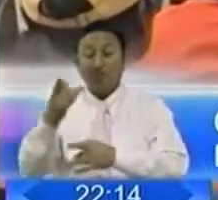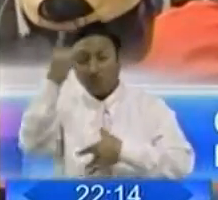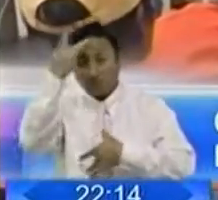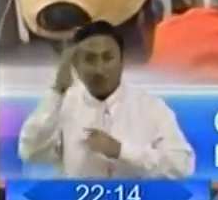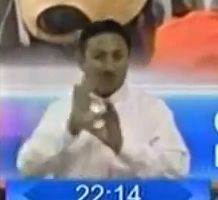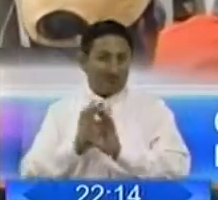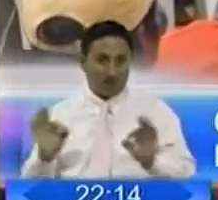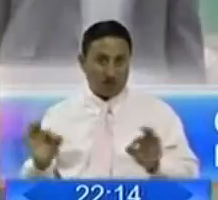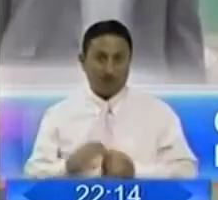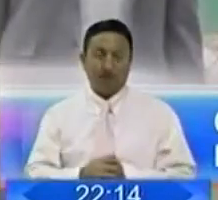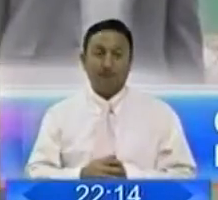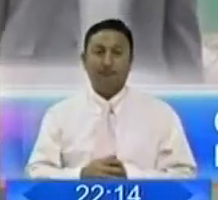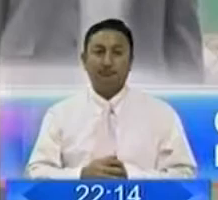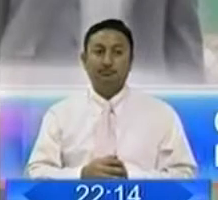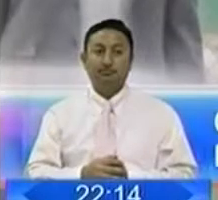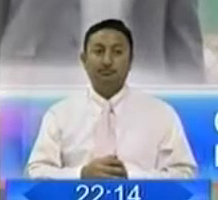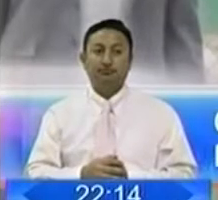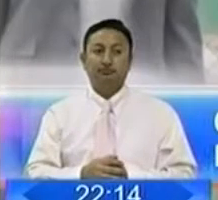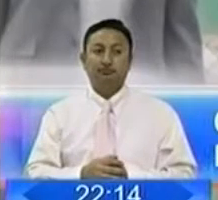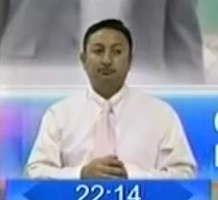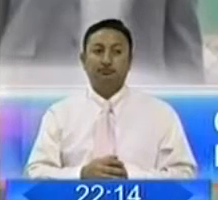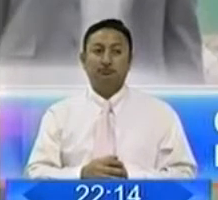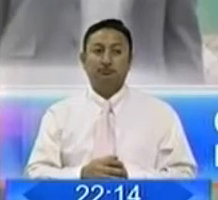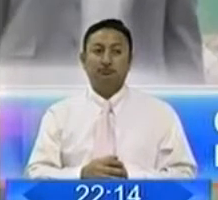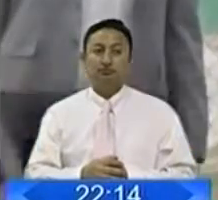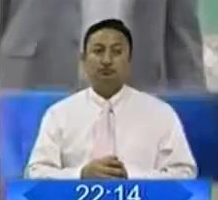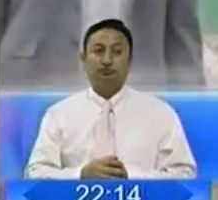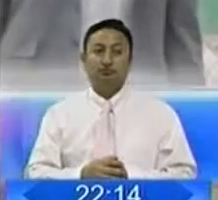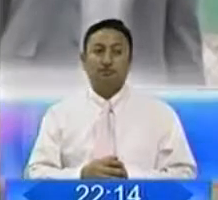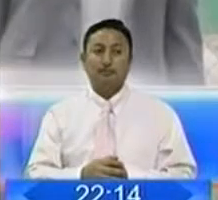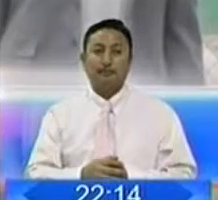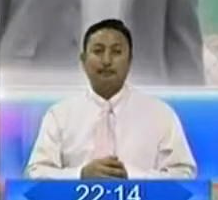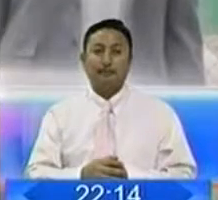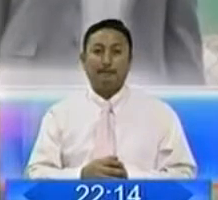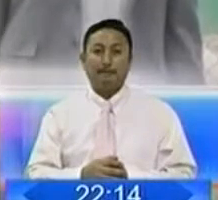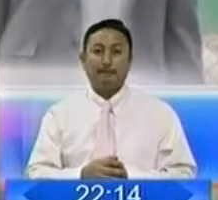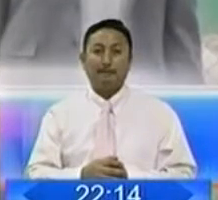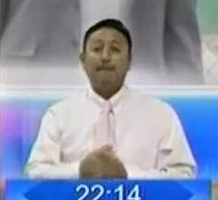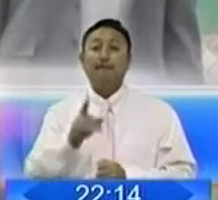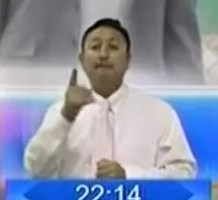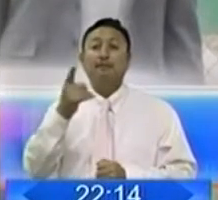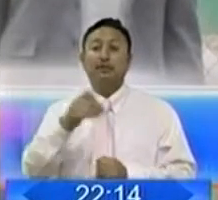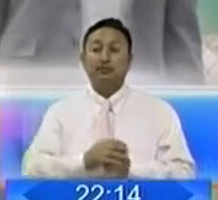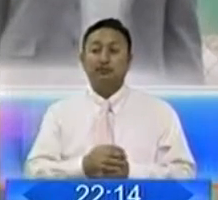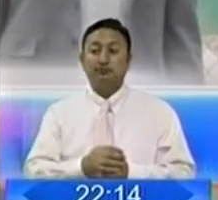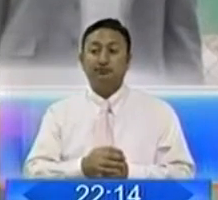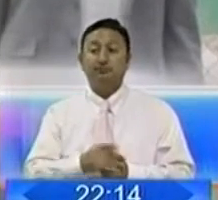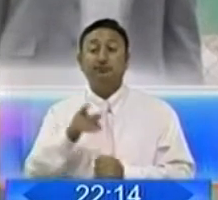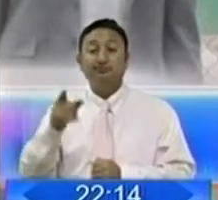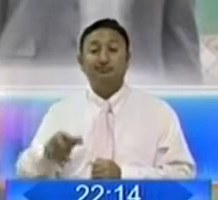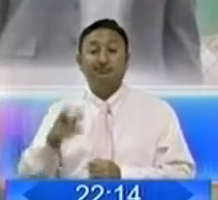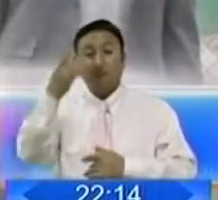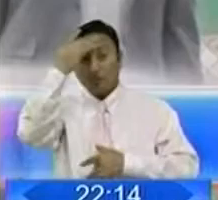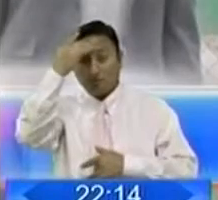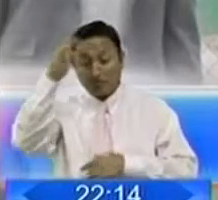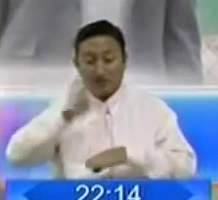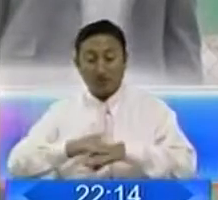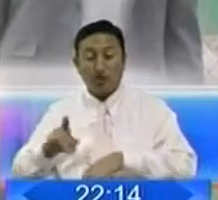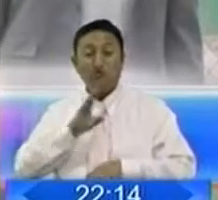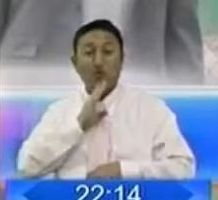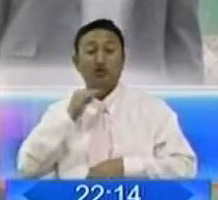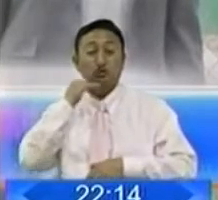enfermedades. Solo en tratar las enfermedades de origen hídrico en el Ecuador gastamos